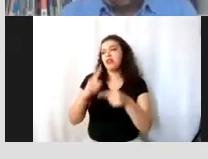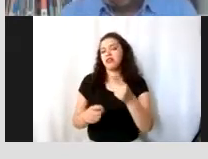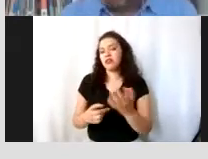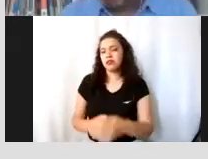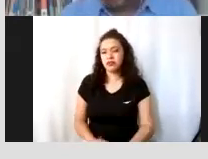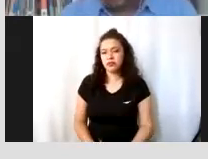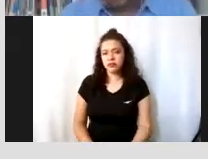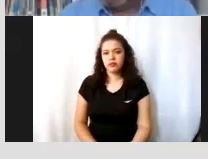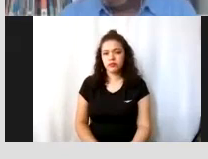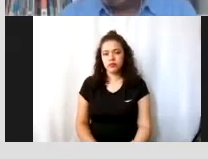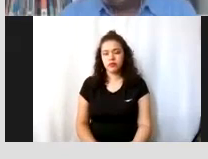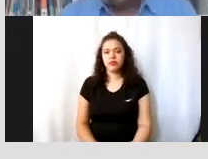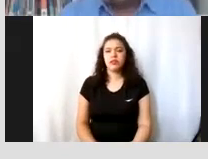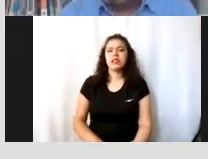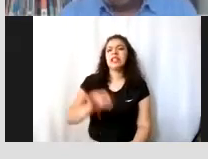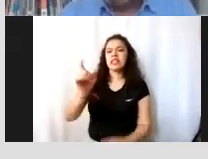Sí,